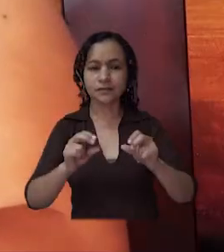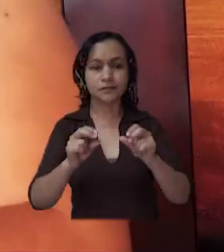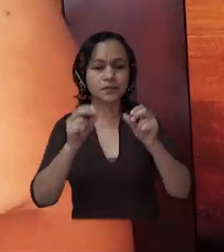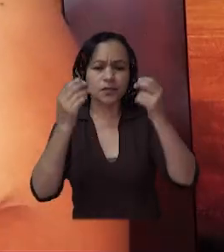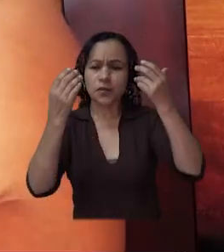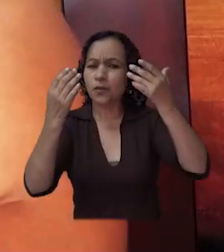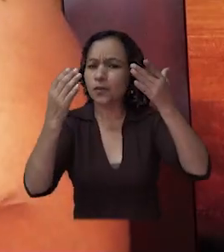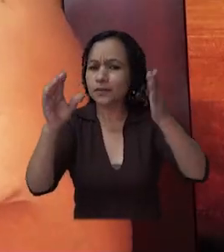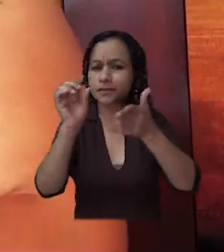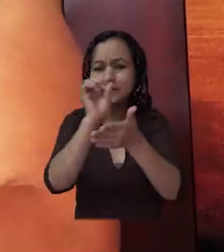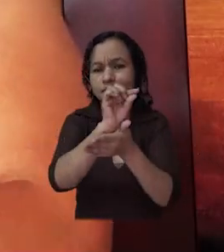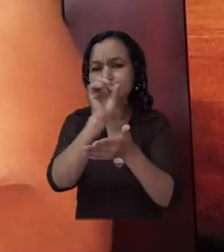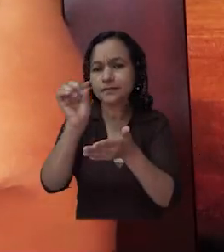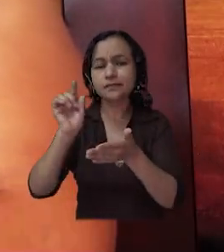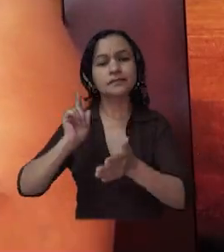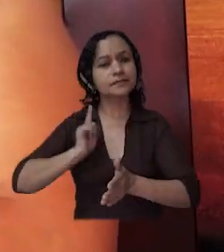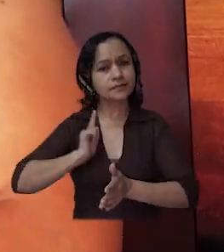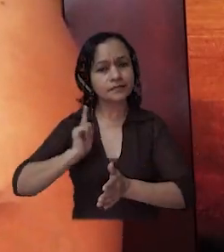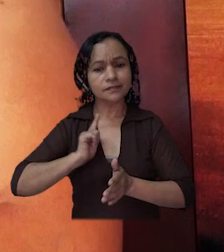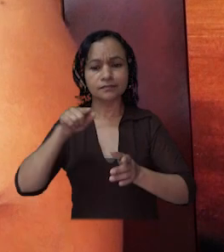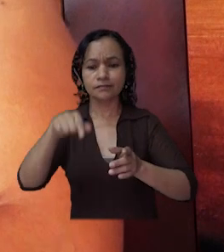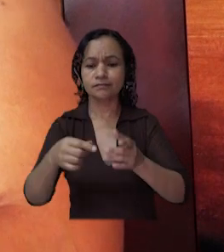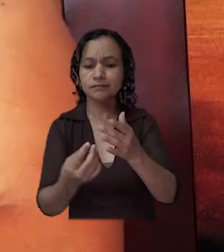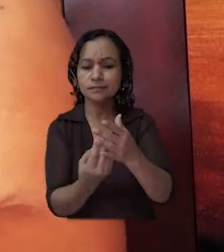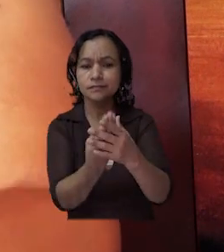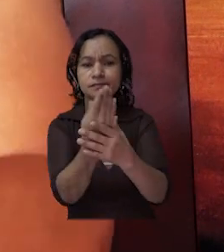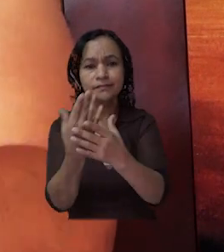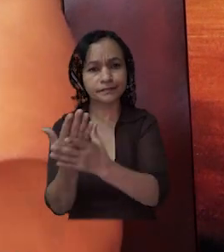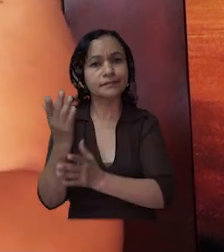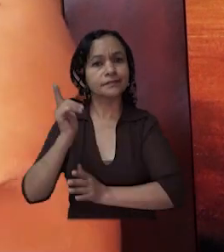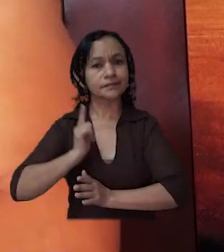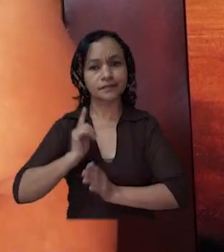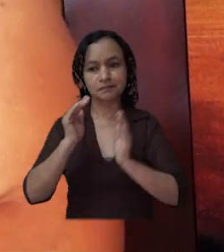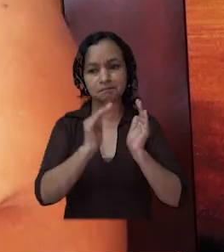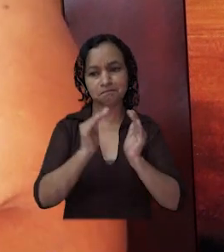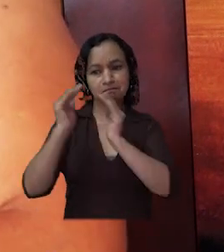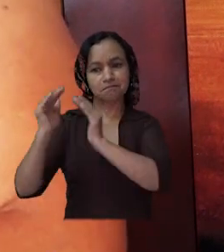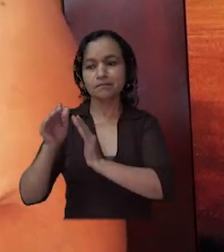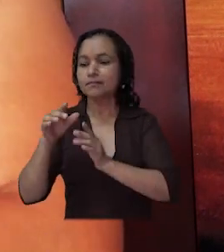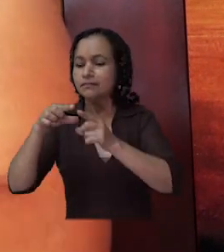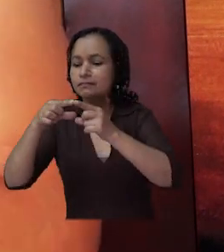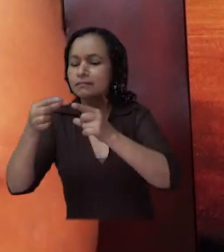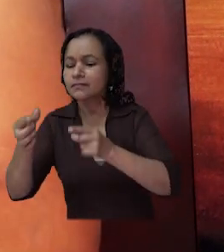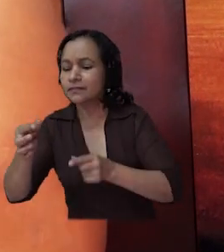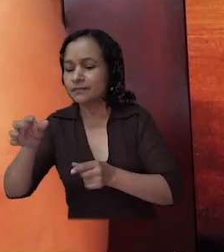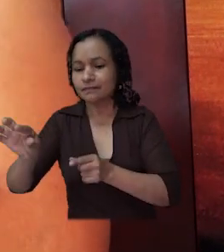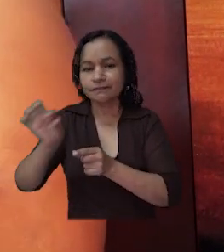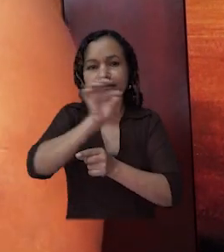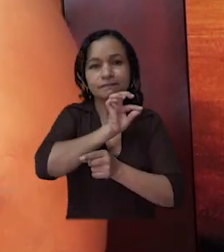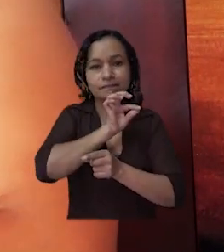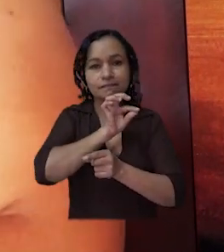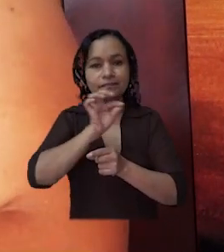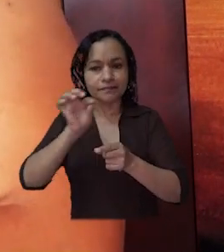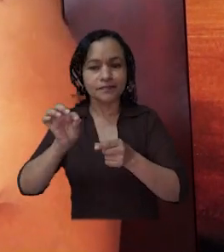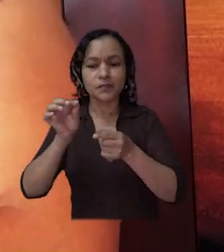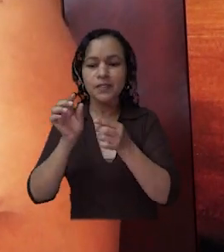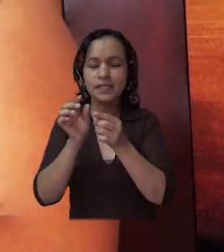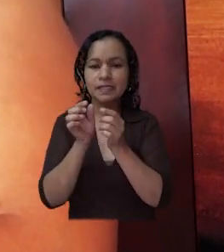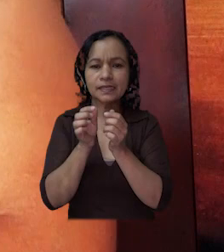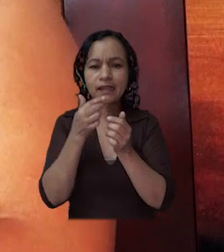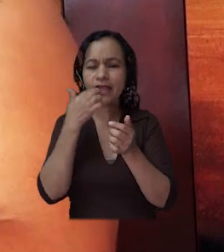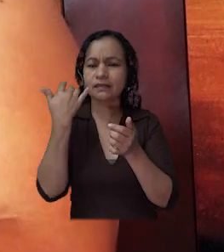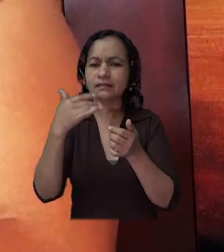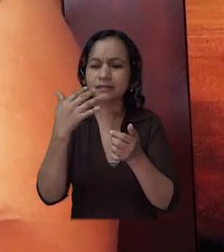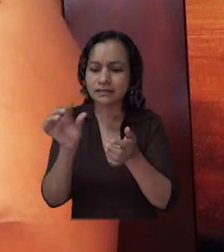cosas, pequeños que lo tenemos en el huerto, que lo podemos tener. El vecino puede tener orégano, el vecino puede tener jengibre.